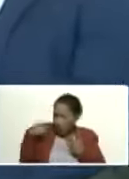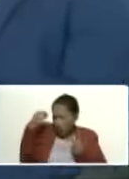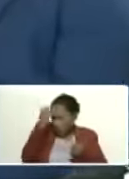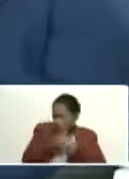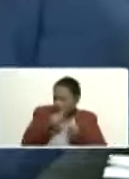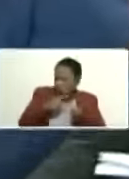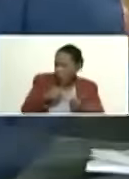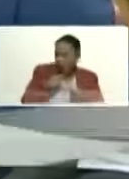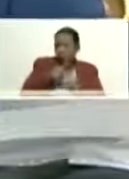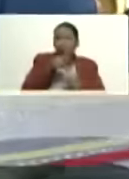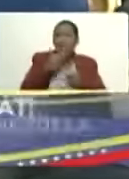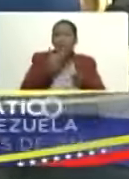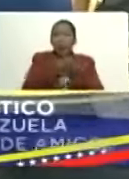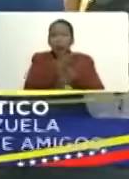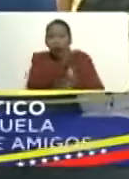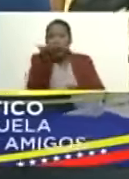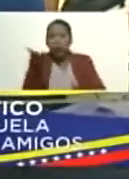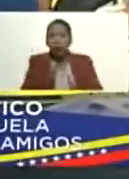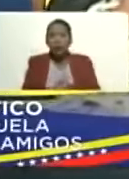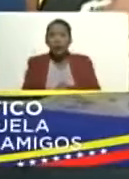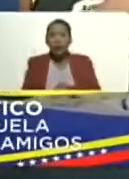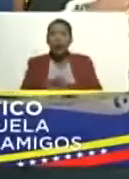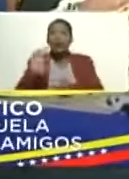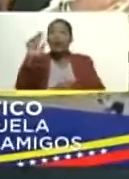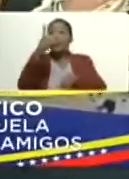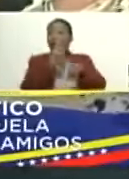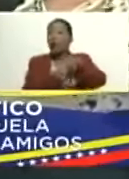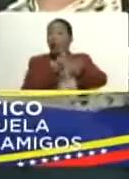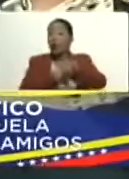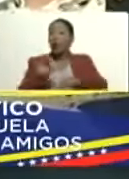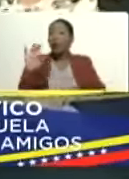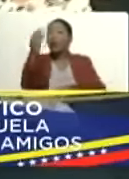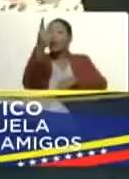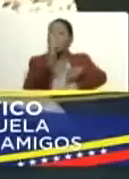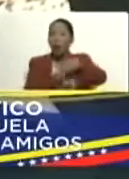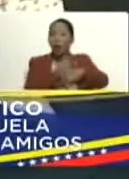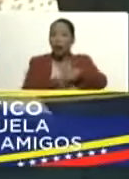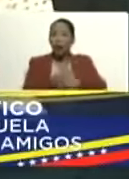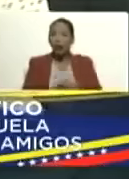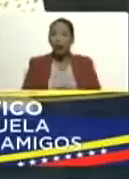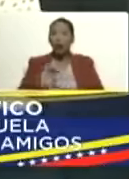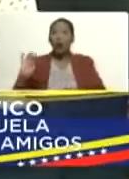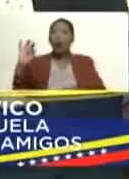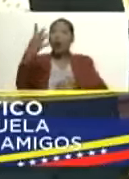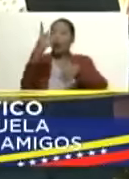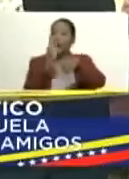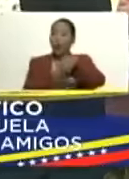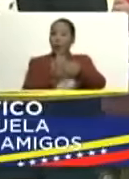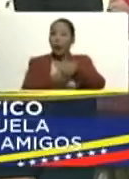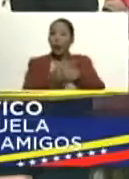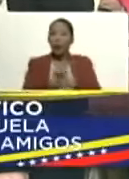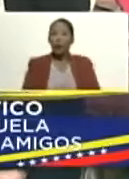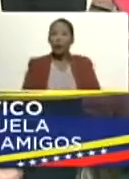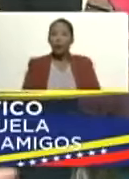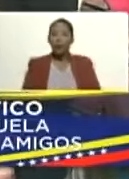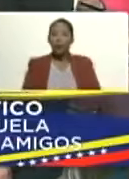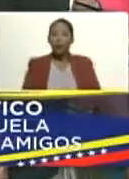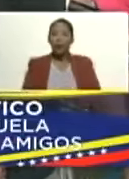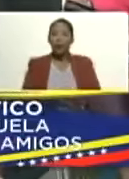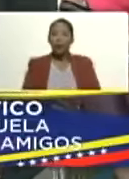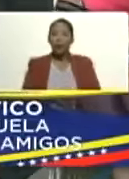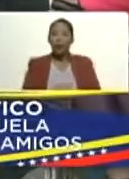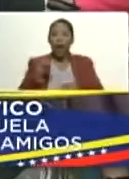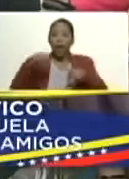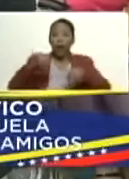Correcto, con el permiso de ustedes. Segundo momento, tercer momento. Cuarto momento, este